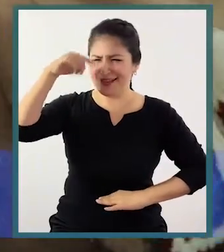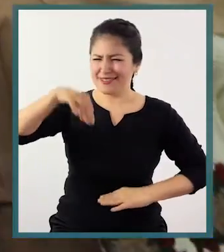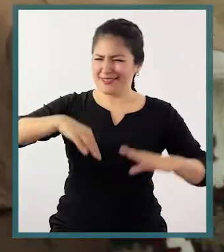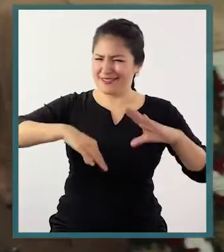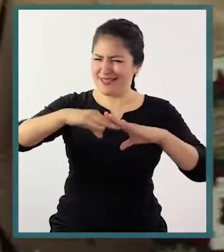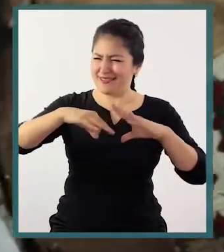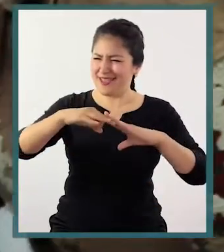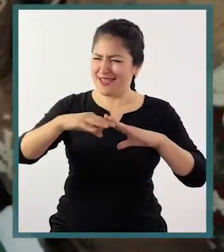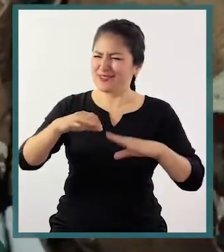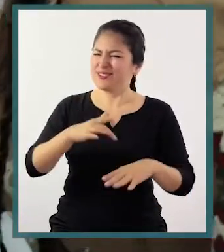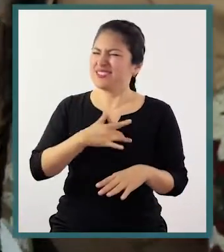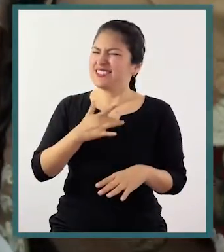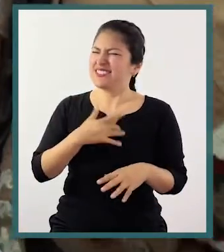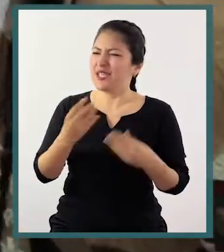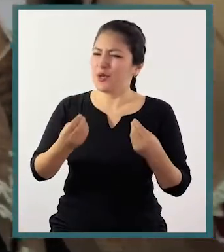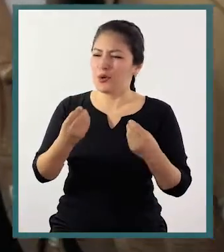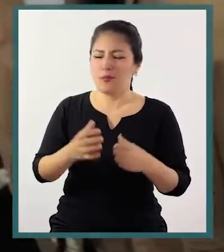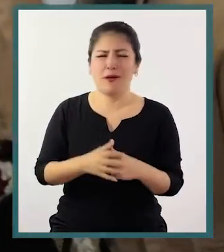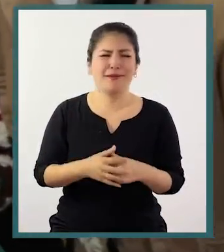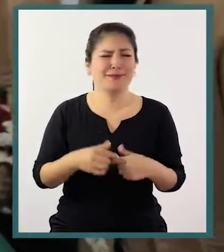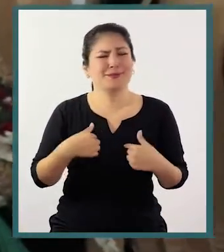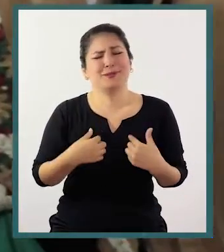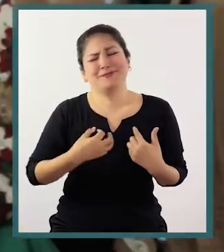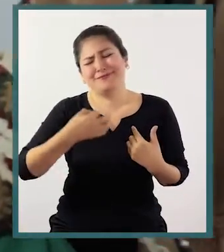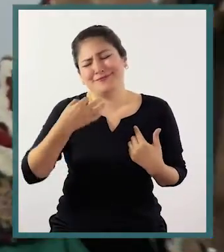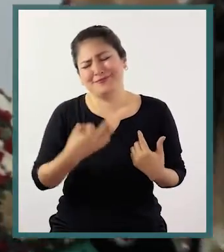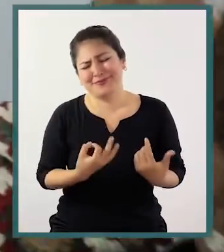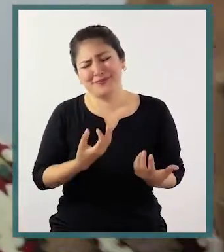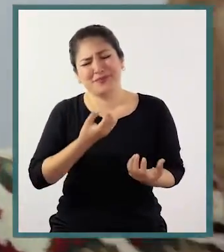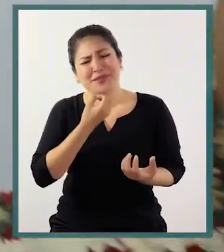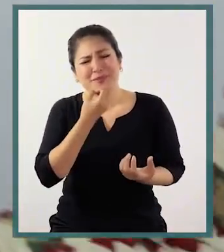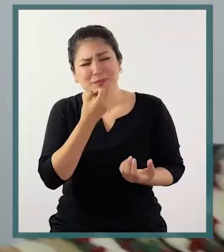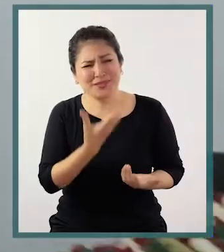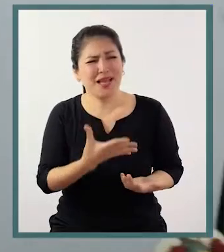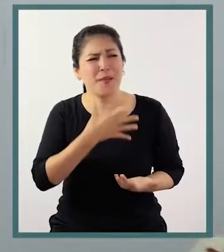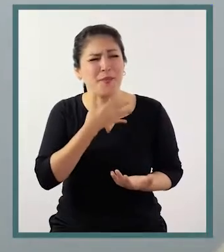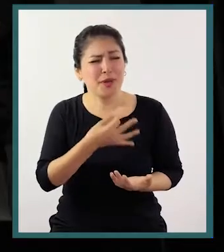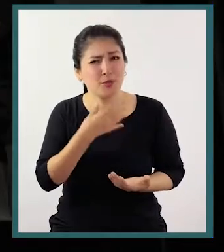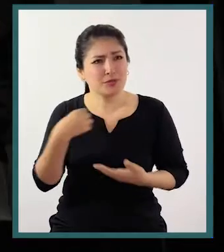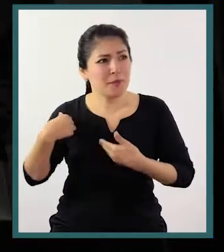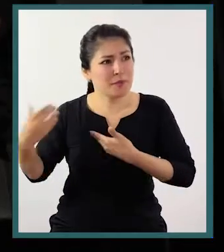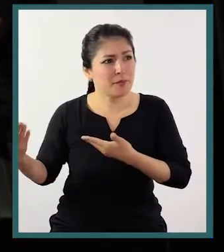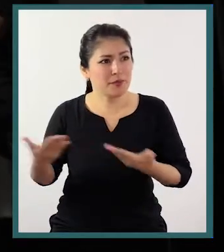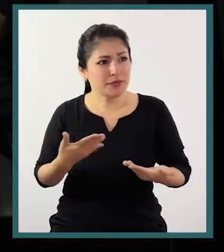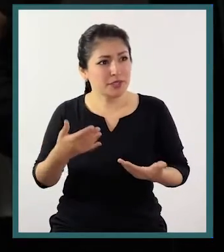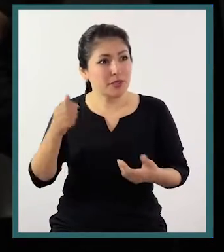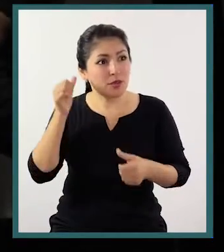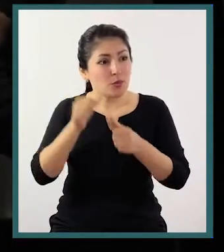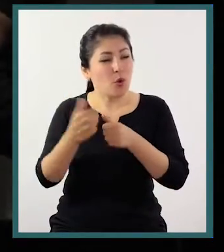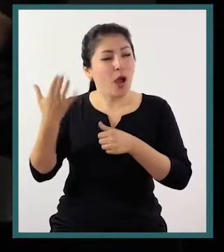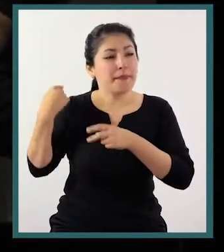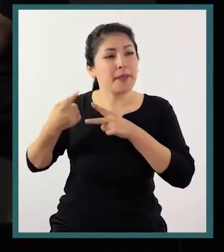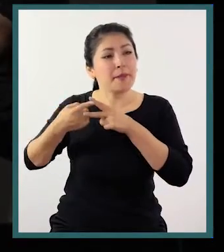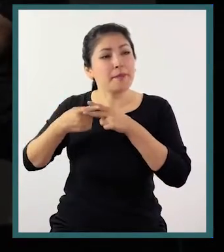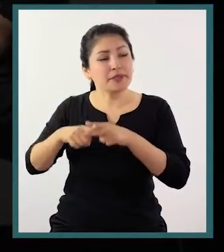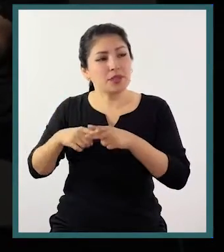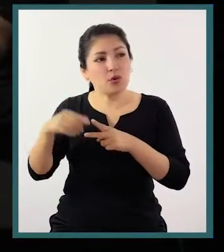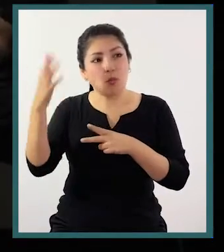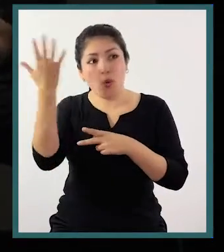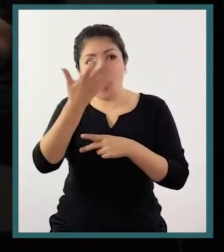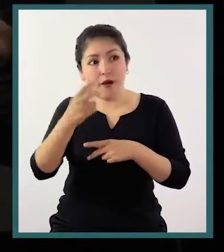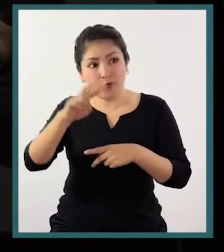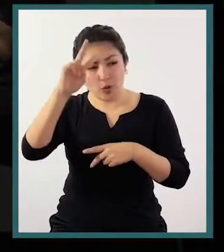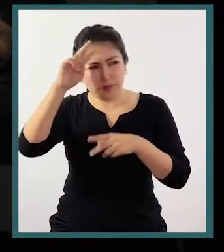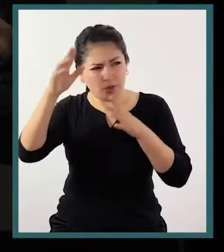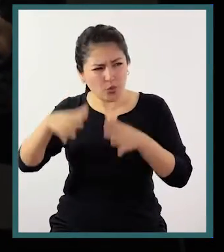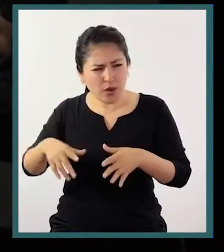en el Gran Teatro Nacional? Me encanta de verdad la invitación que he tenido el ballet. Mi alma mater es el ballet afroperuano, es